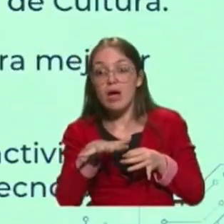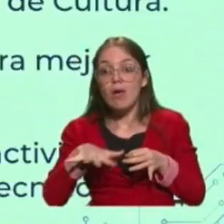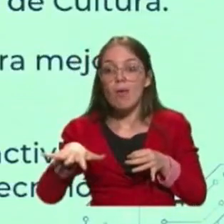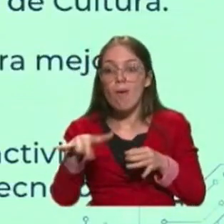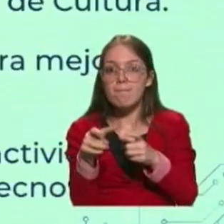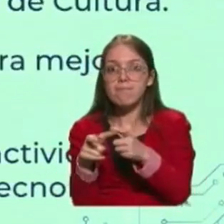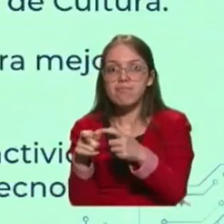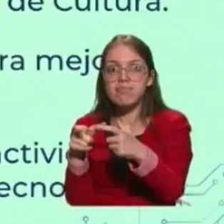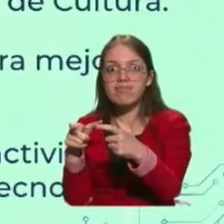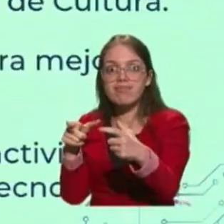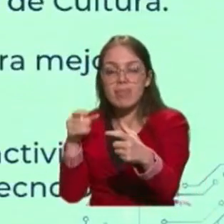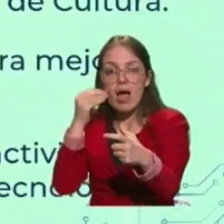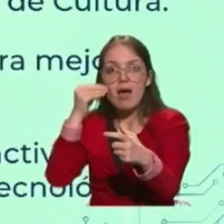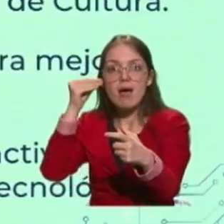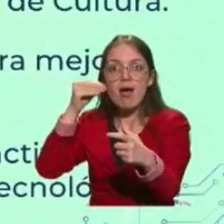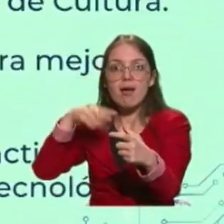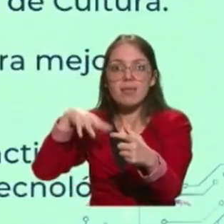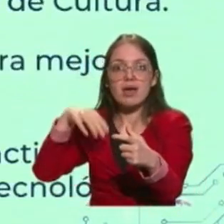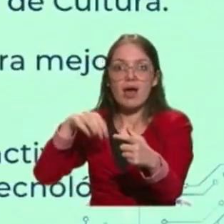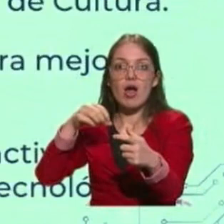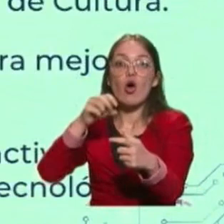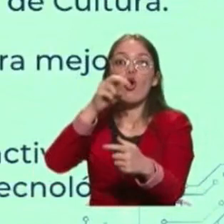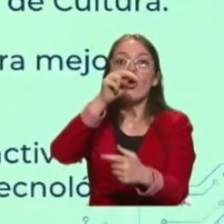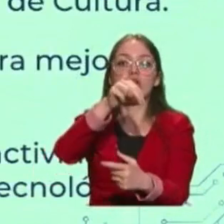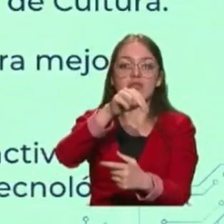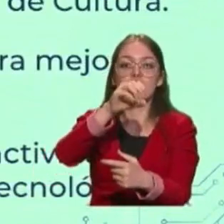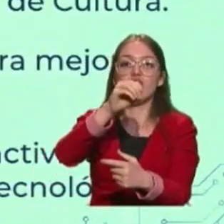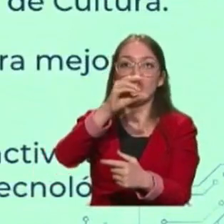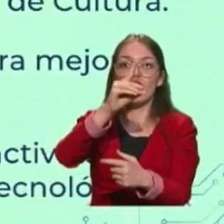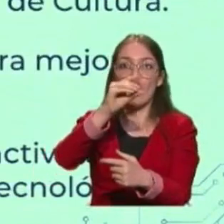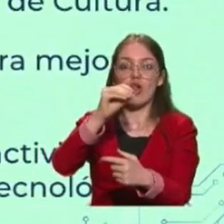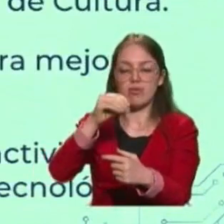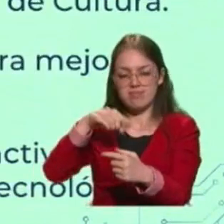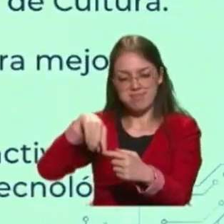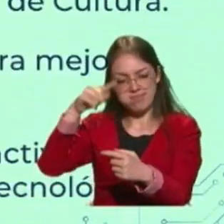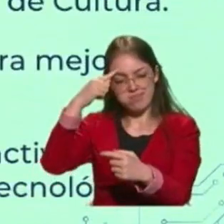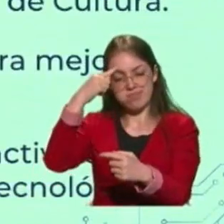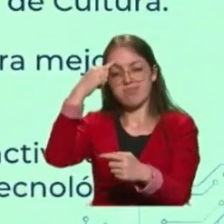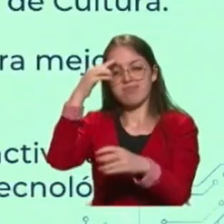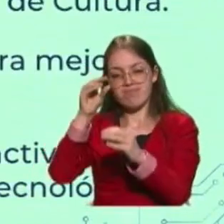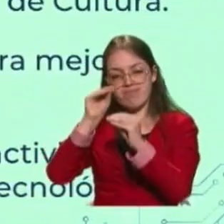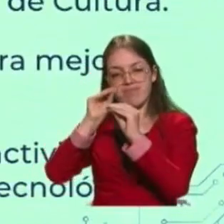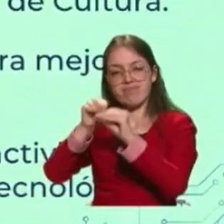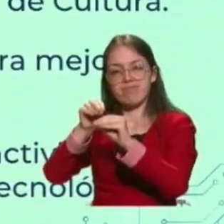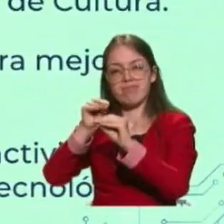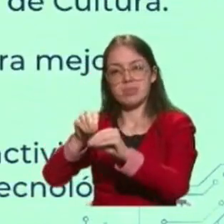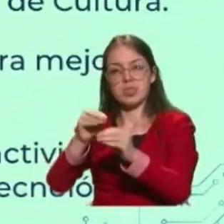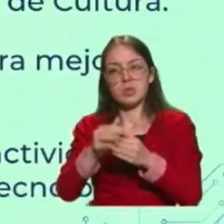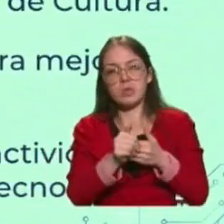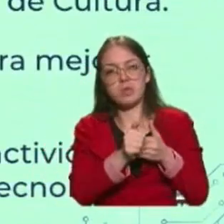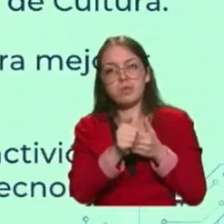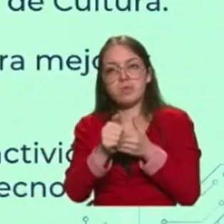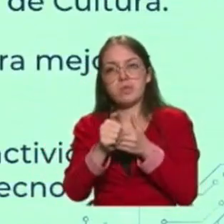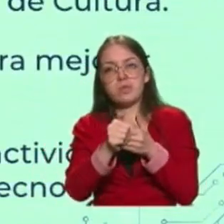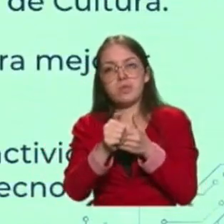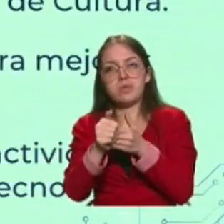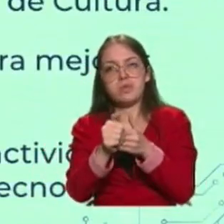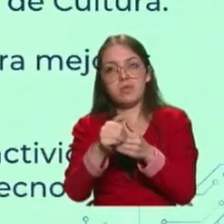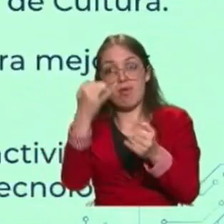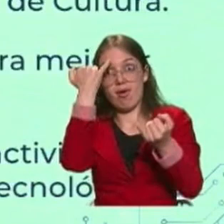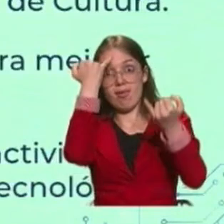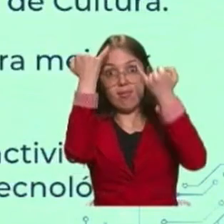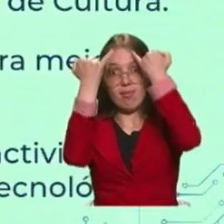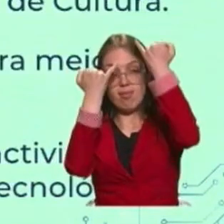en envigado por eso el nodo vamos a fortalecerlo en envigado para generar una ruta sur de innovación y